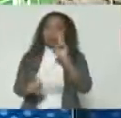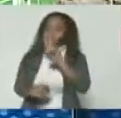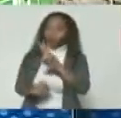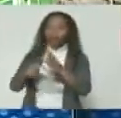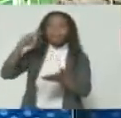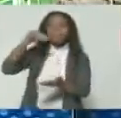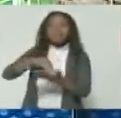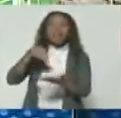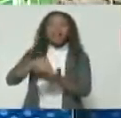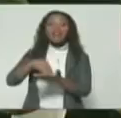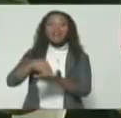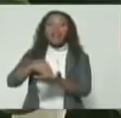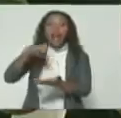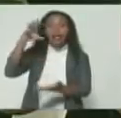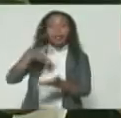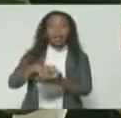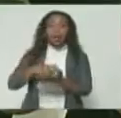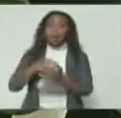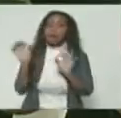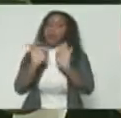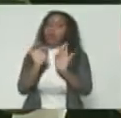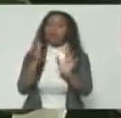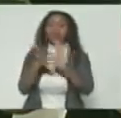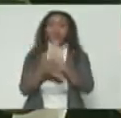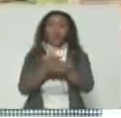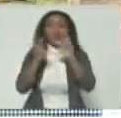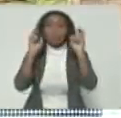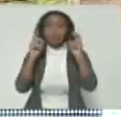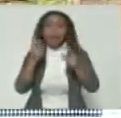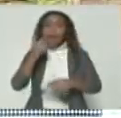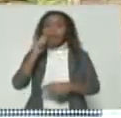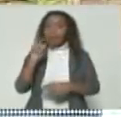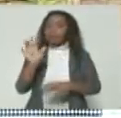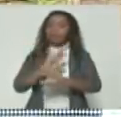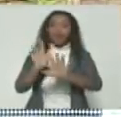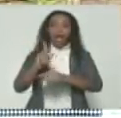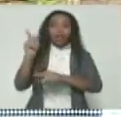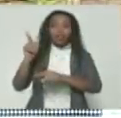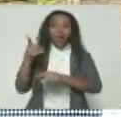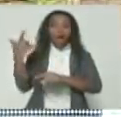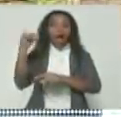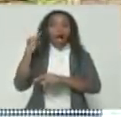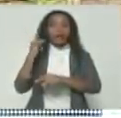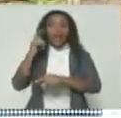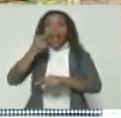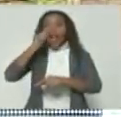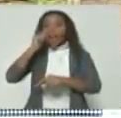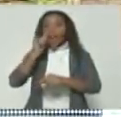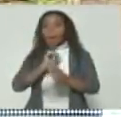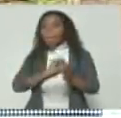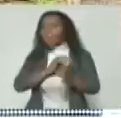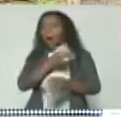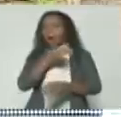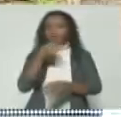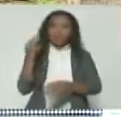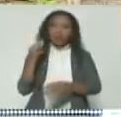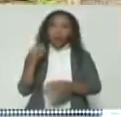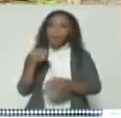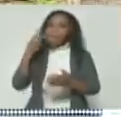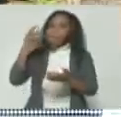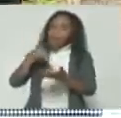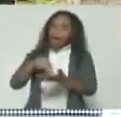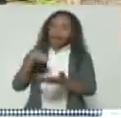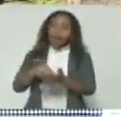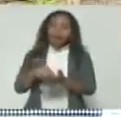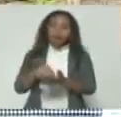que era un estado que no aparecía en el mapa del café, ya está produciendo un café de altísima calidad. Miranda. En los